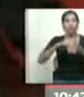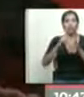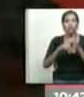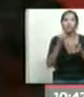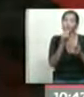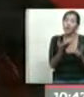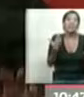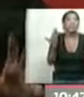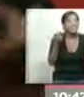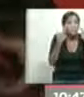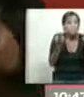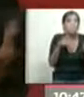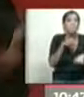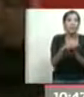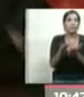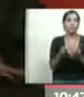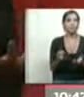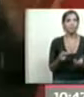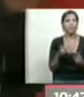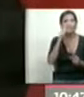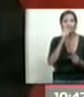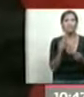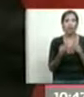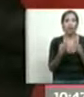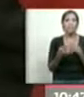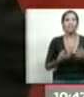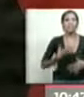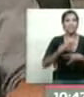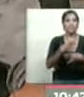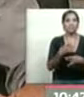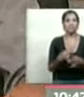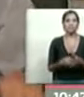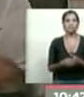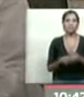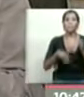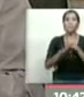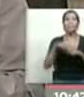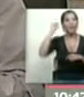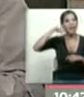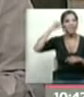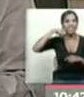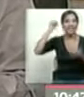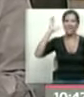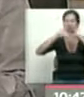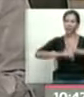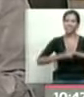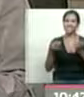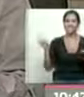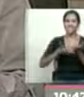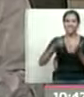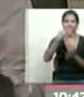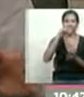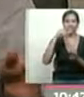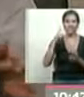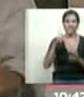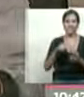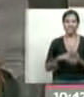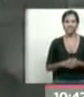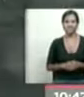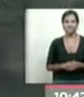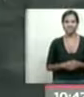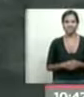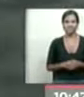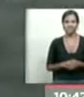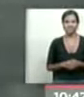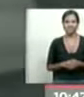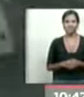qué pasa, porque yo creo que aquí a mitad de año va a pasar cosas más interesantes en este continente. Vamos con el siguiente video de la noche y ya regresamos con más de Zurda Conducta.